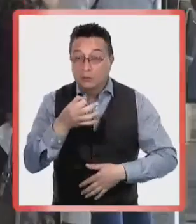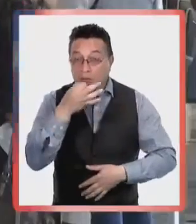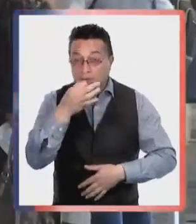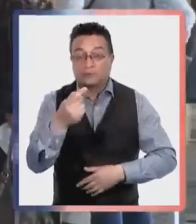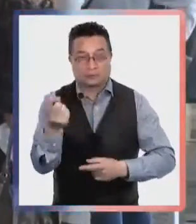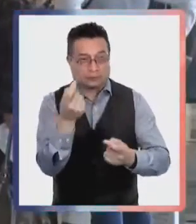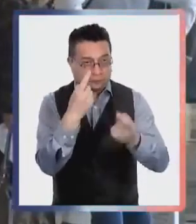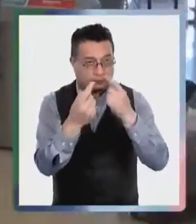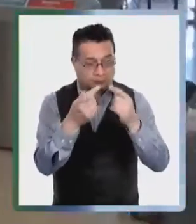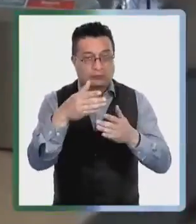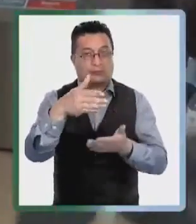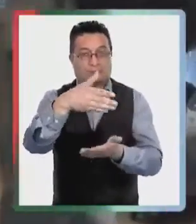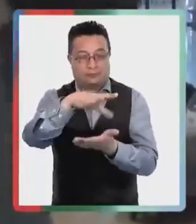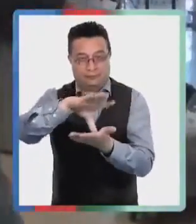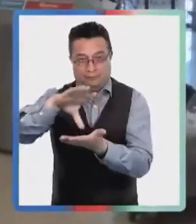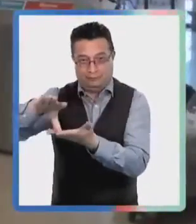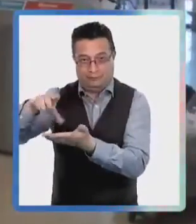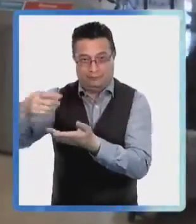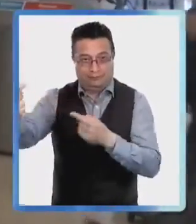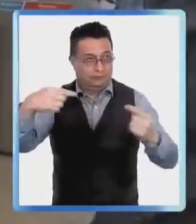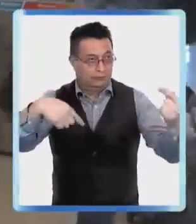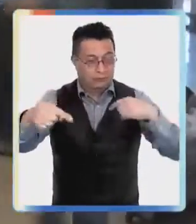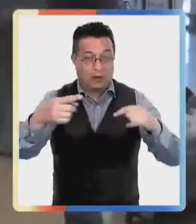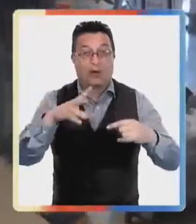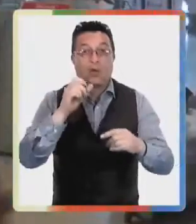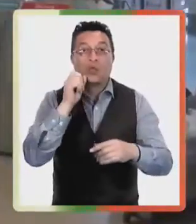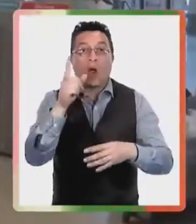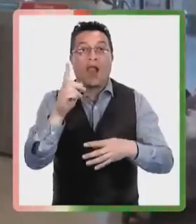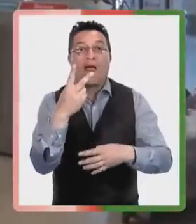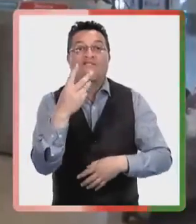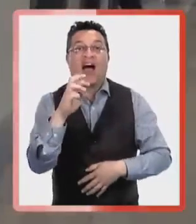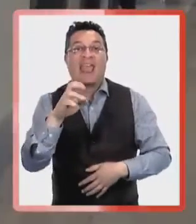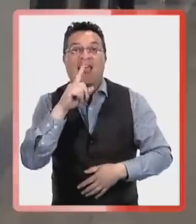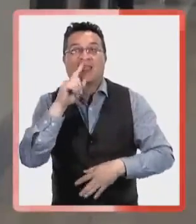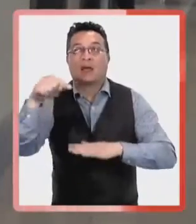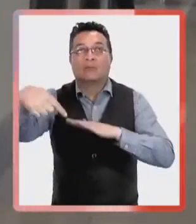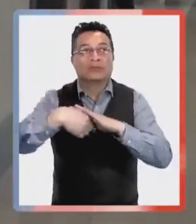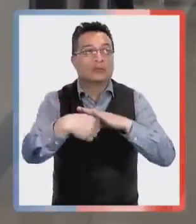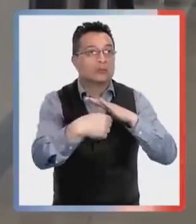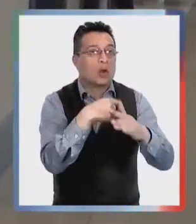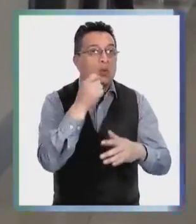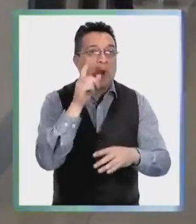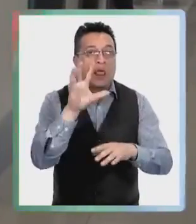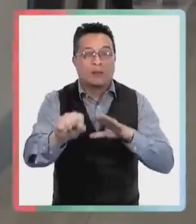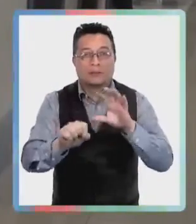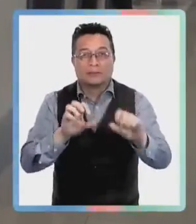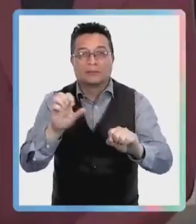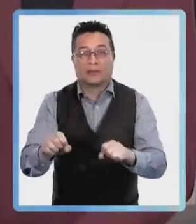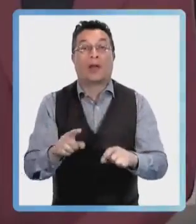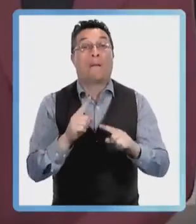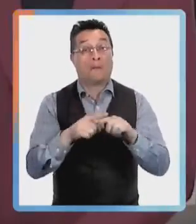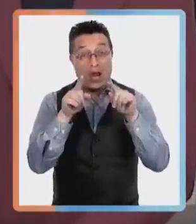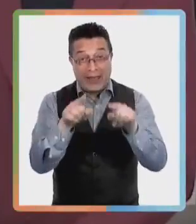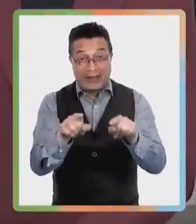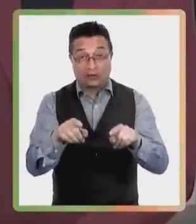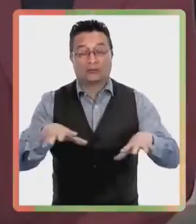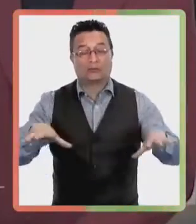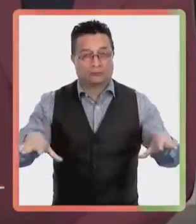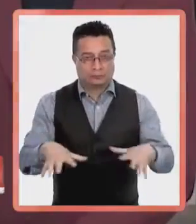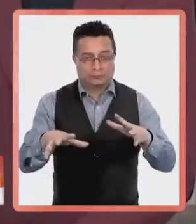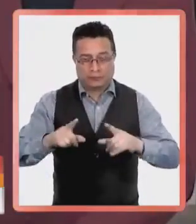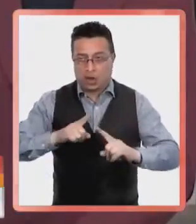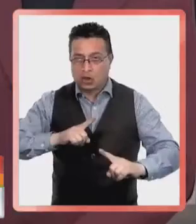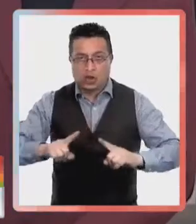realizando testeos en la frontera para saber qué variantes del coronavirus ingresan al país. Y para eso estamos realizando